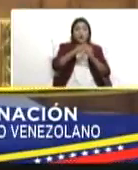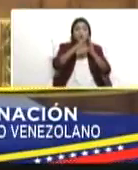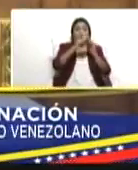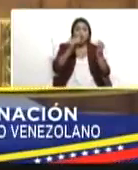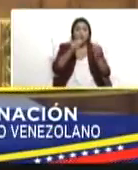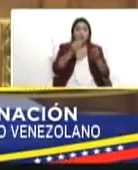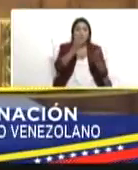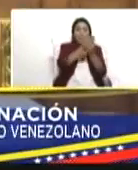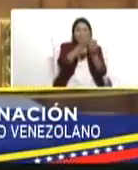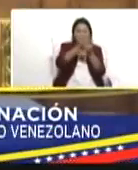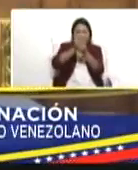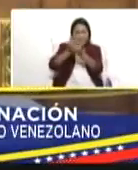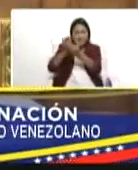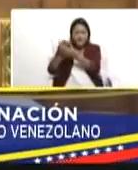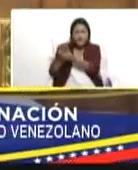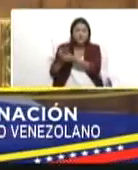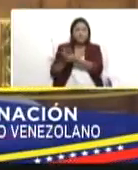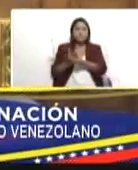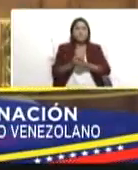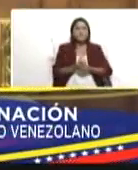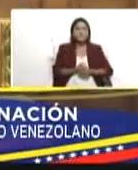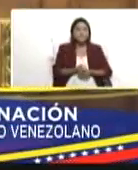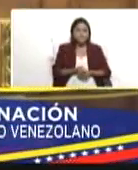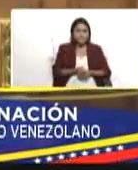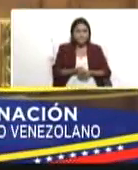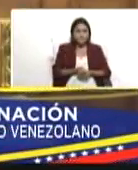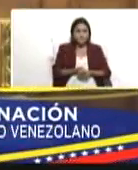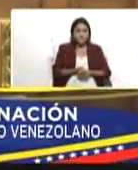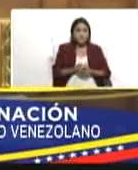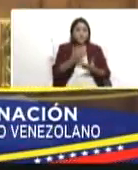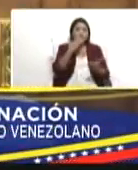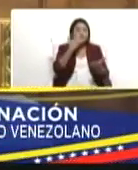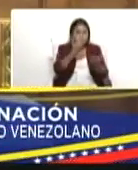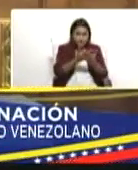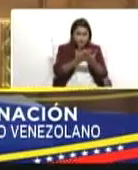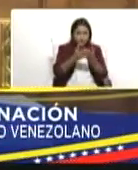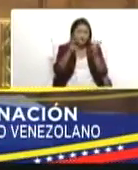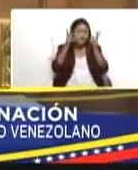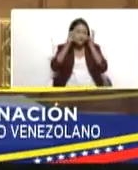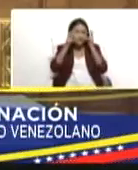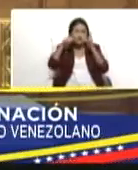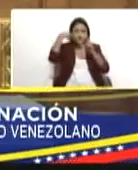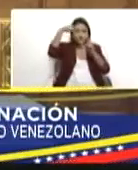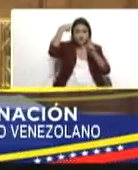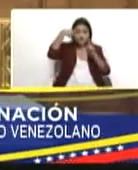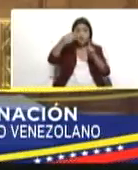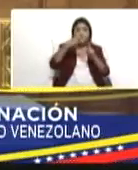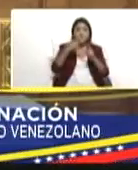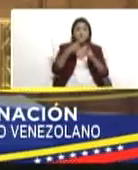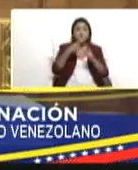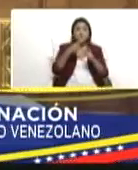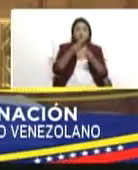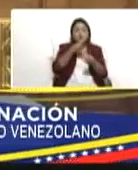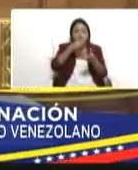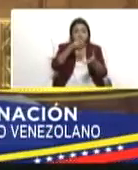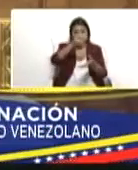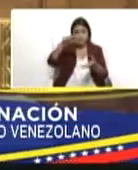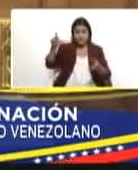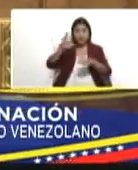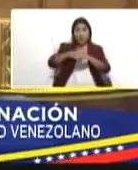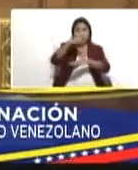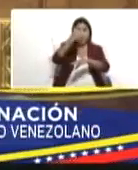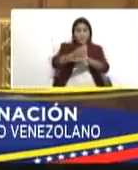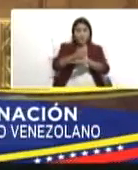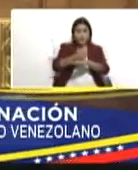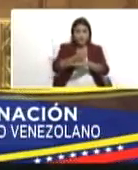este expediente de testimonios pruebas audio video declaraciones